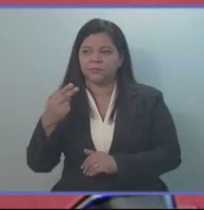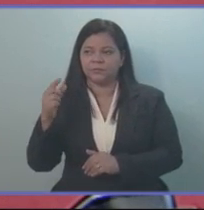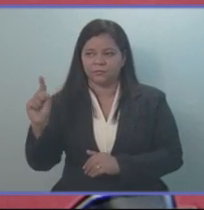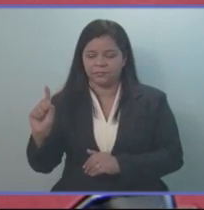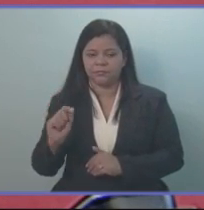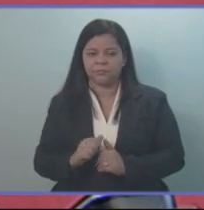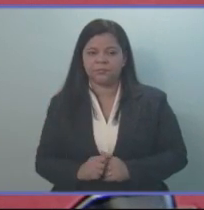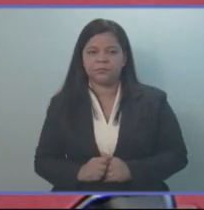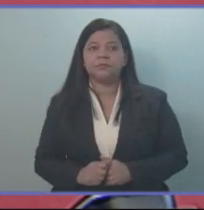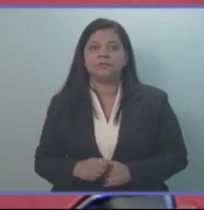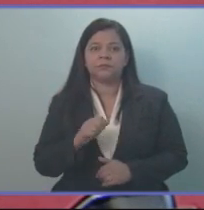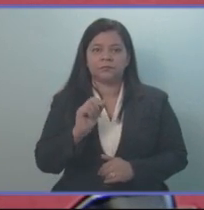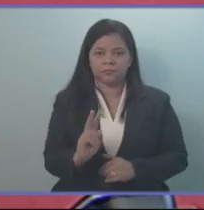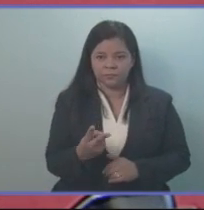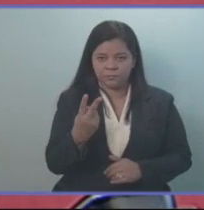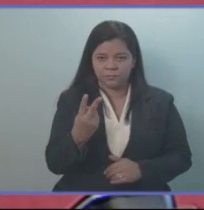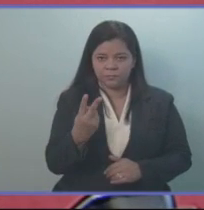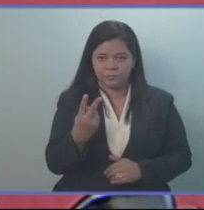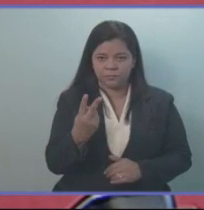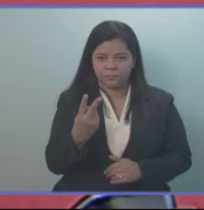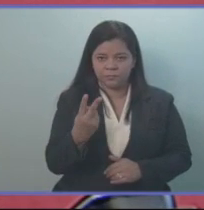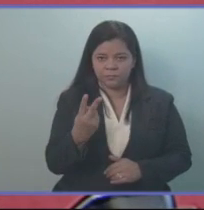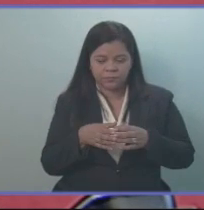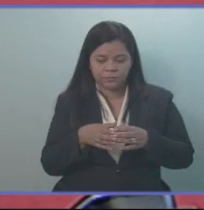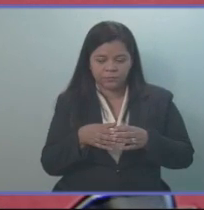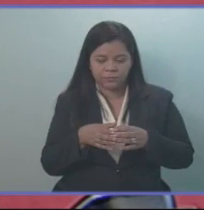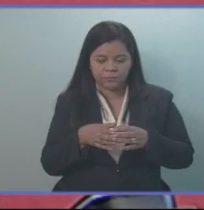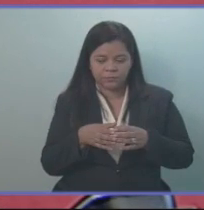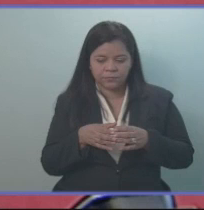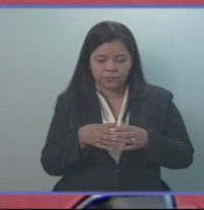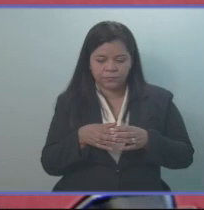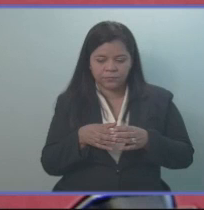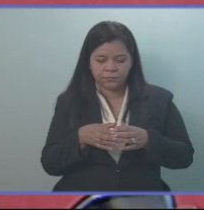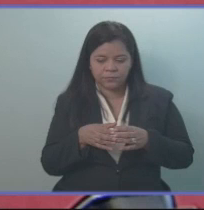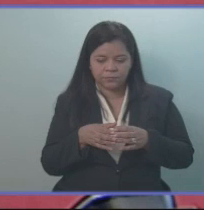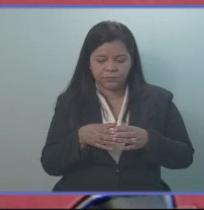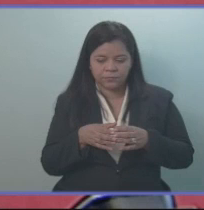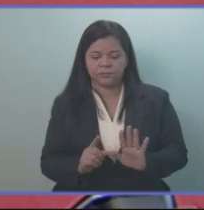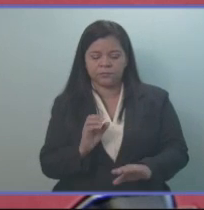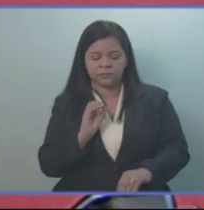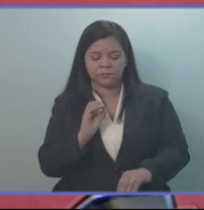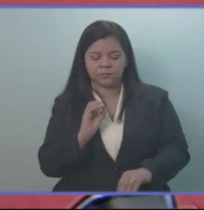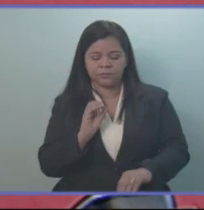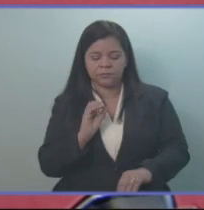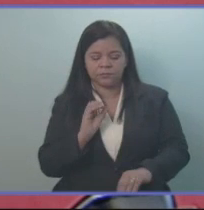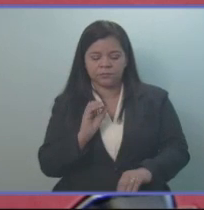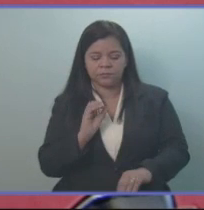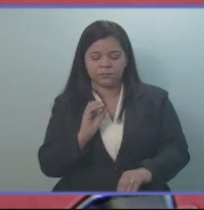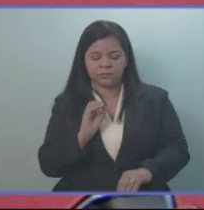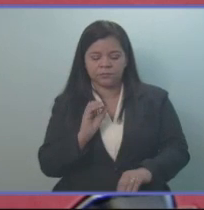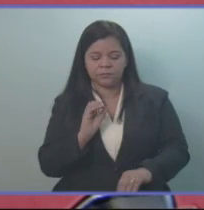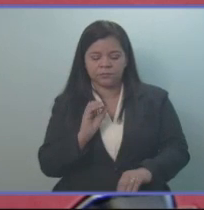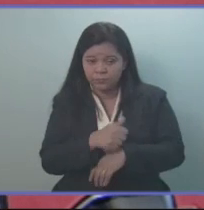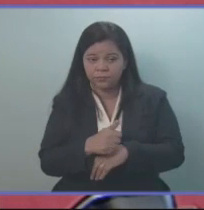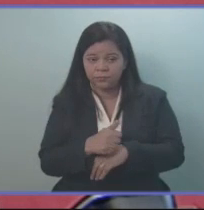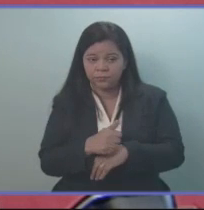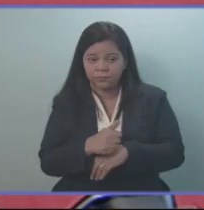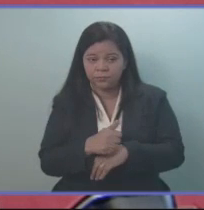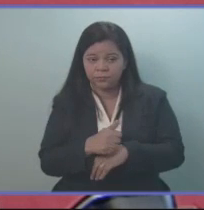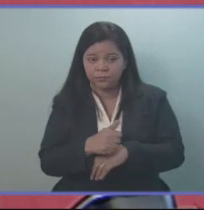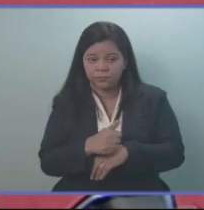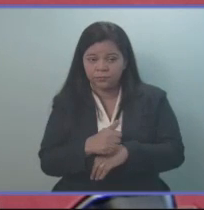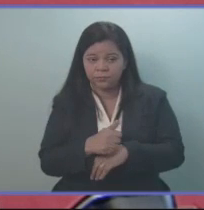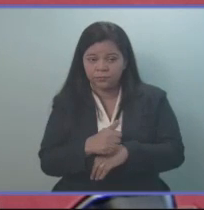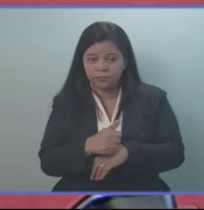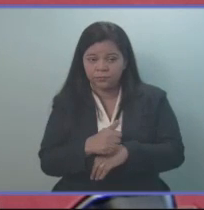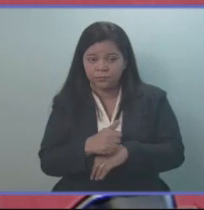1447-4-2017-1, y un segundo dictamen número 6 recomendable a la Honorable Corte Suprema de Justicia,